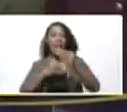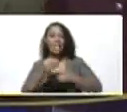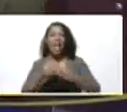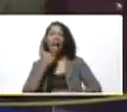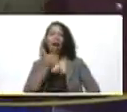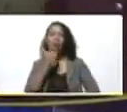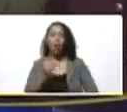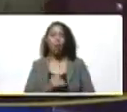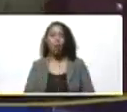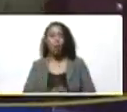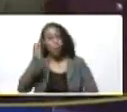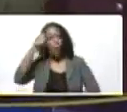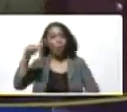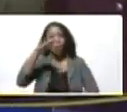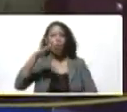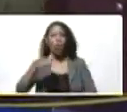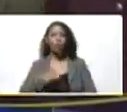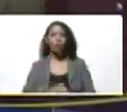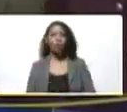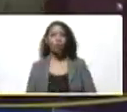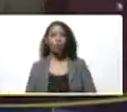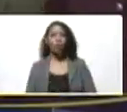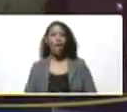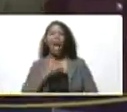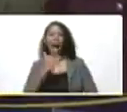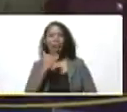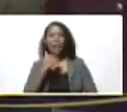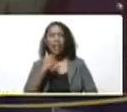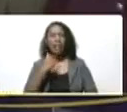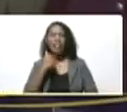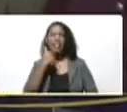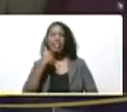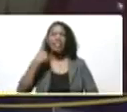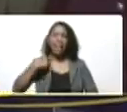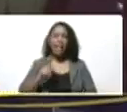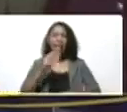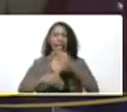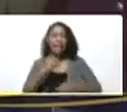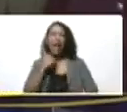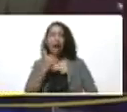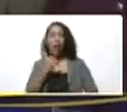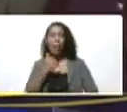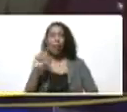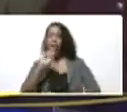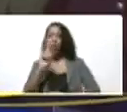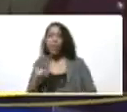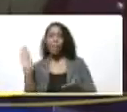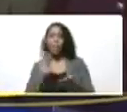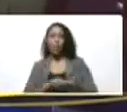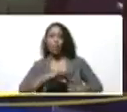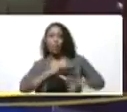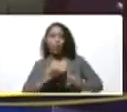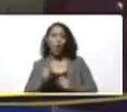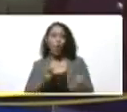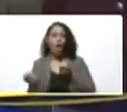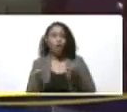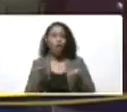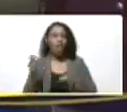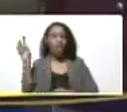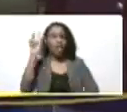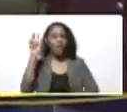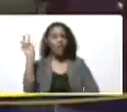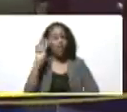algo por el pueblo. Alguien tenía que hacer algo para que no se colonizara Venezuela por